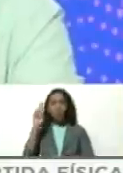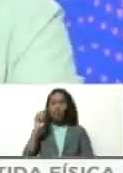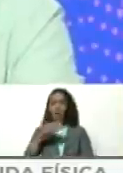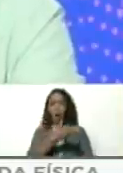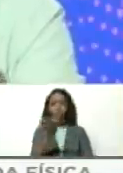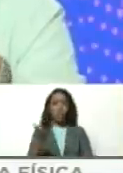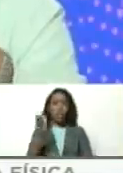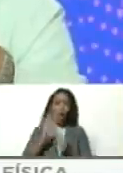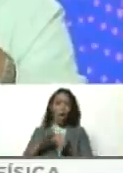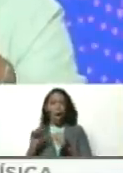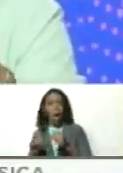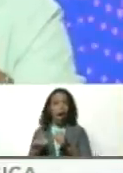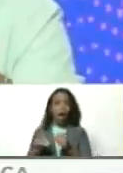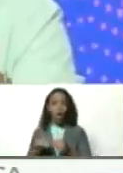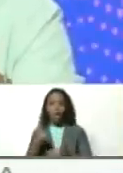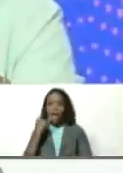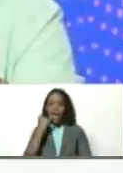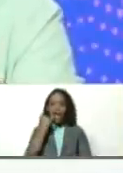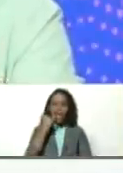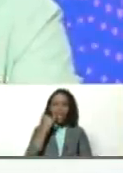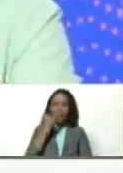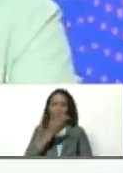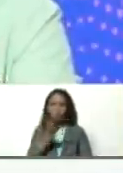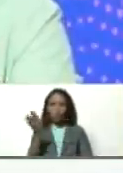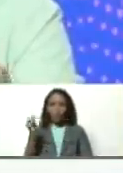ustedes, envidiosos.